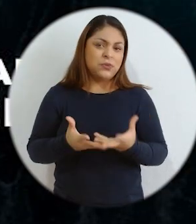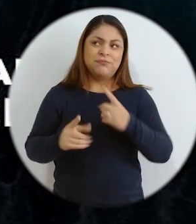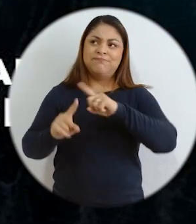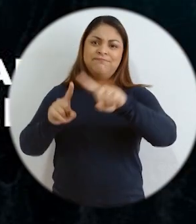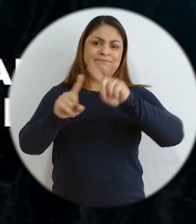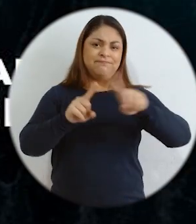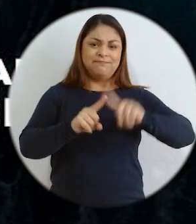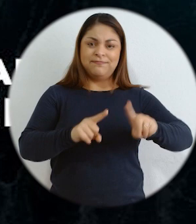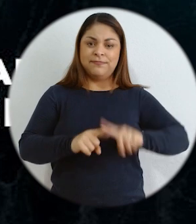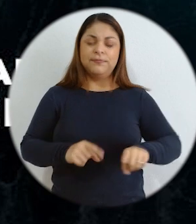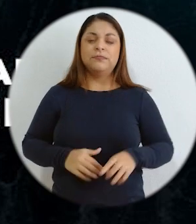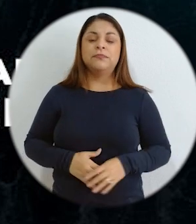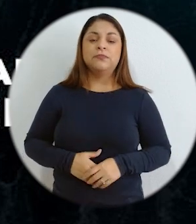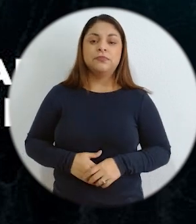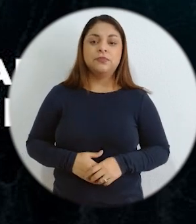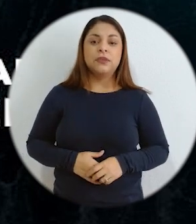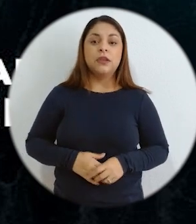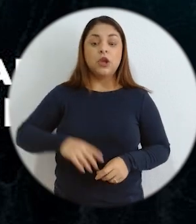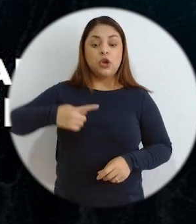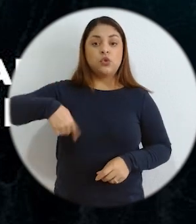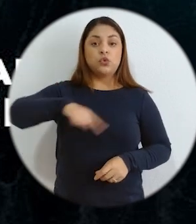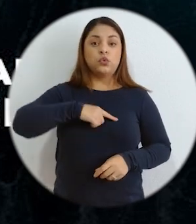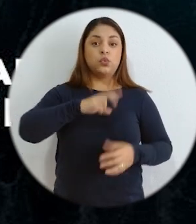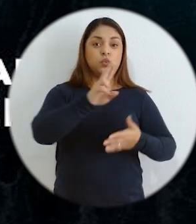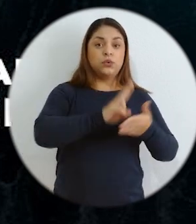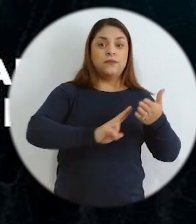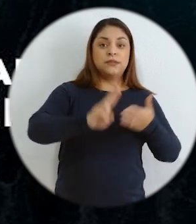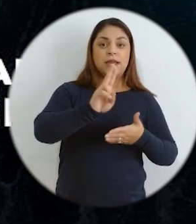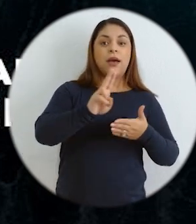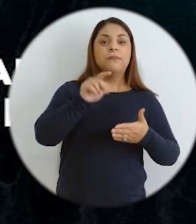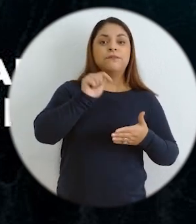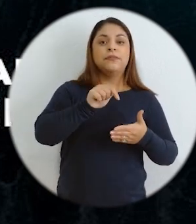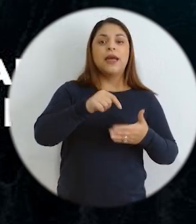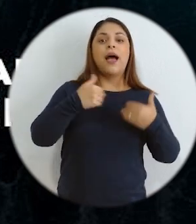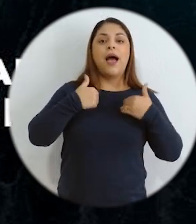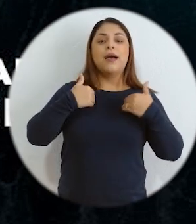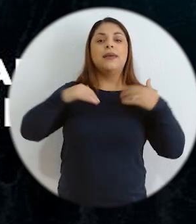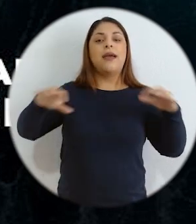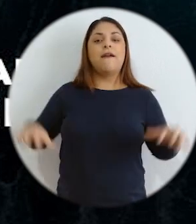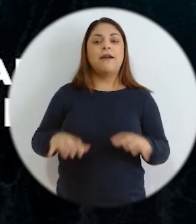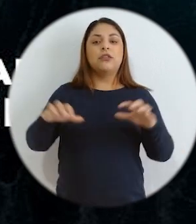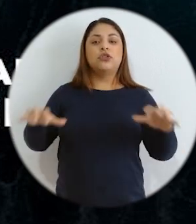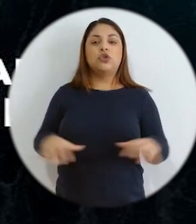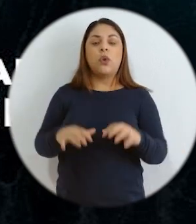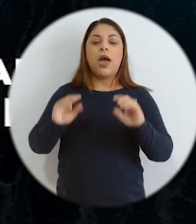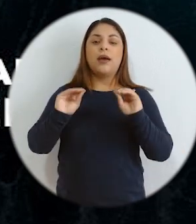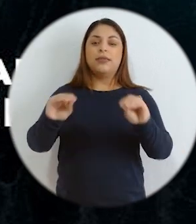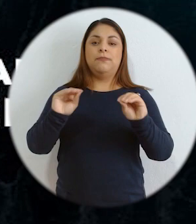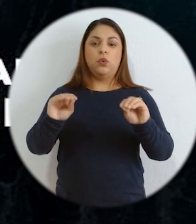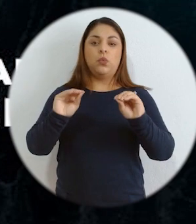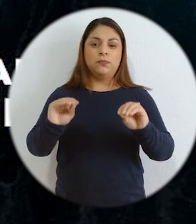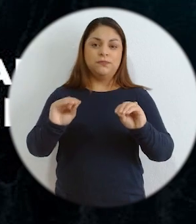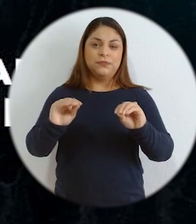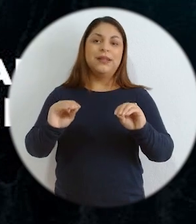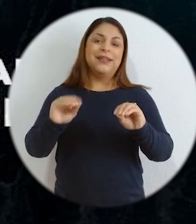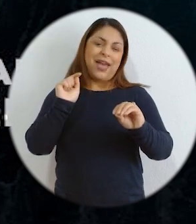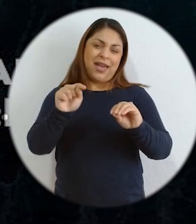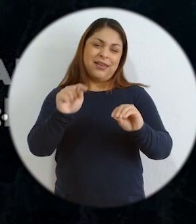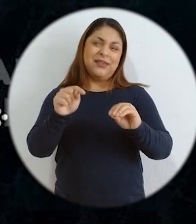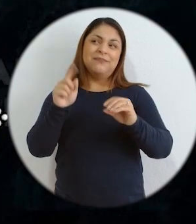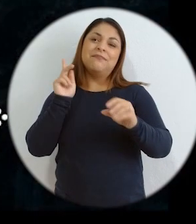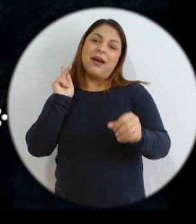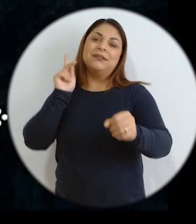de muchas partes del mundo, de estos diferentes sectores, nuestras universidades organizan un evento